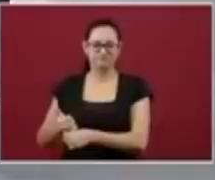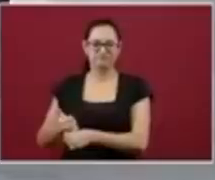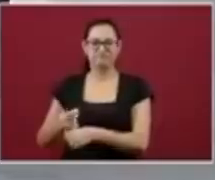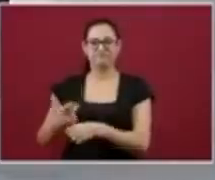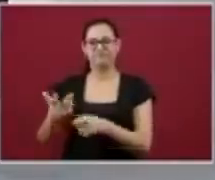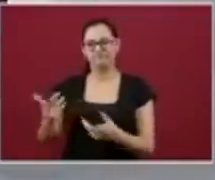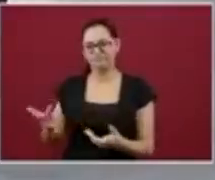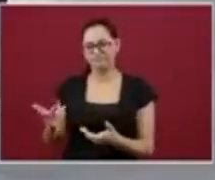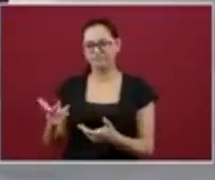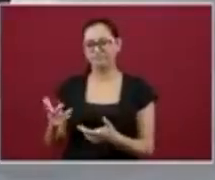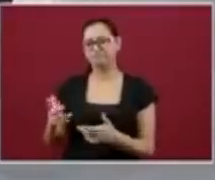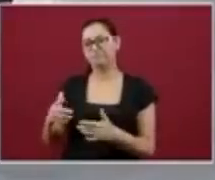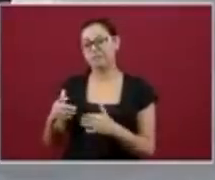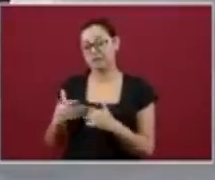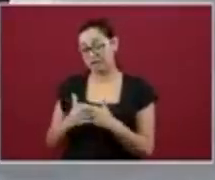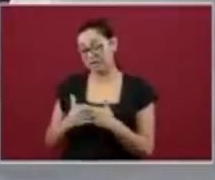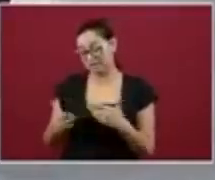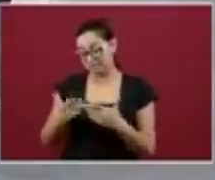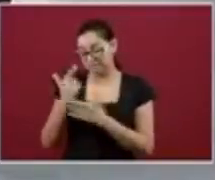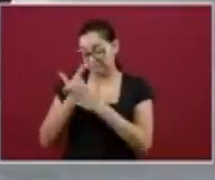para terminarlo se requieren